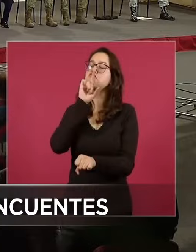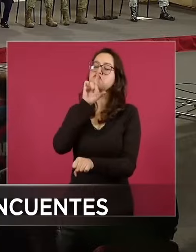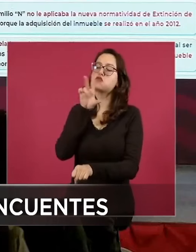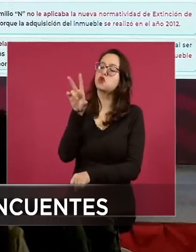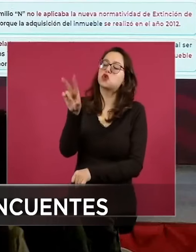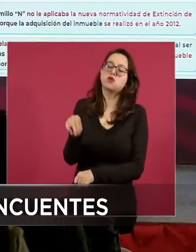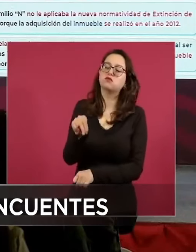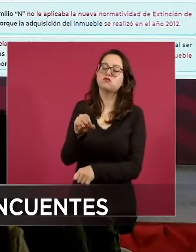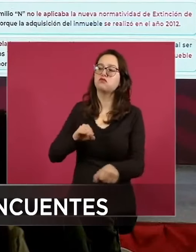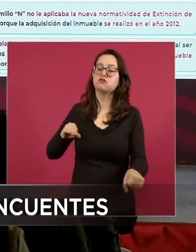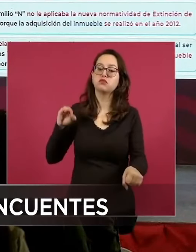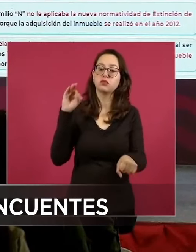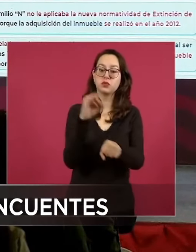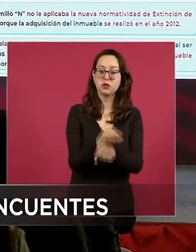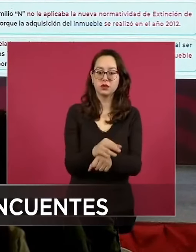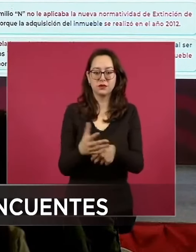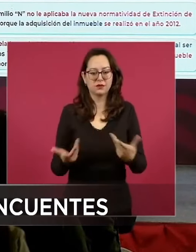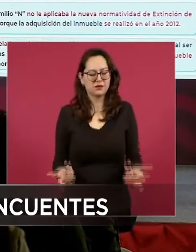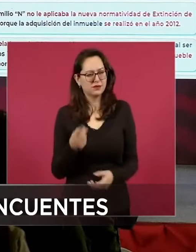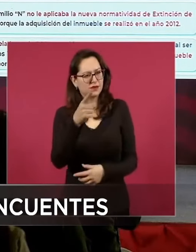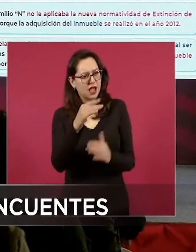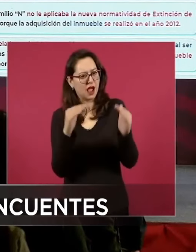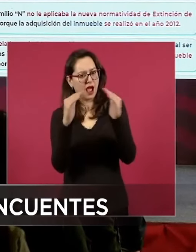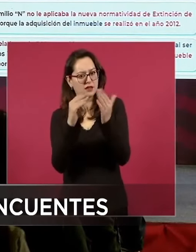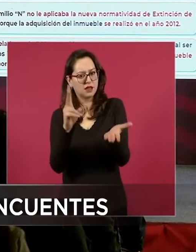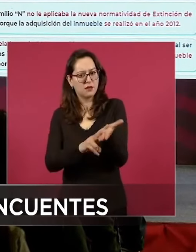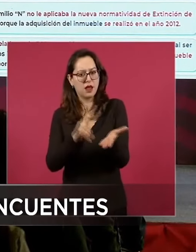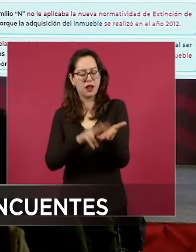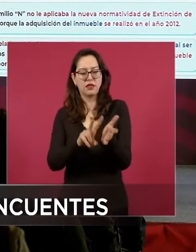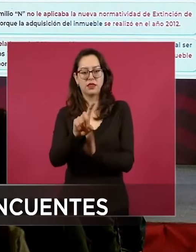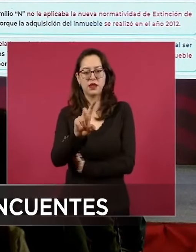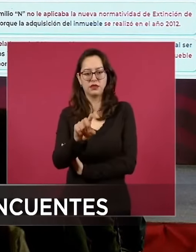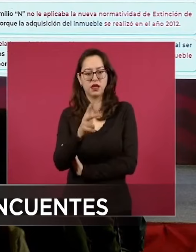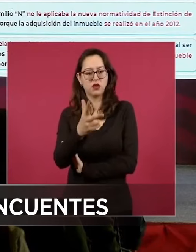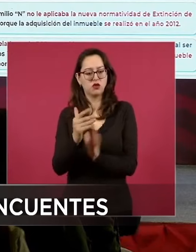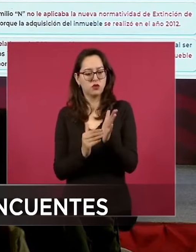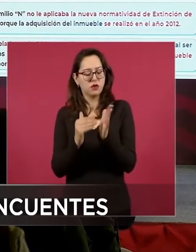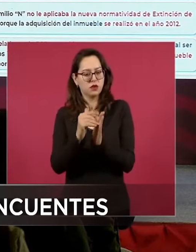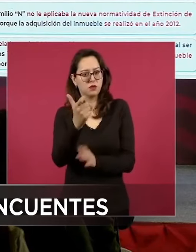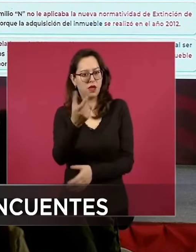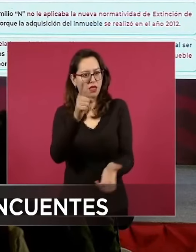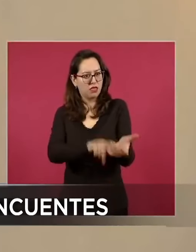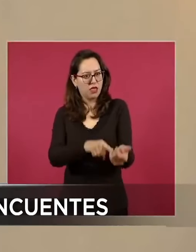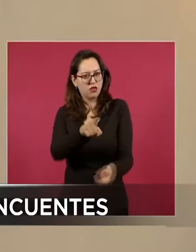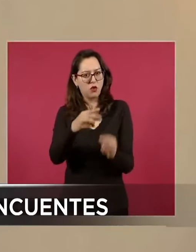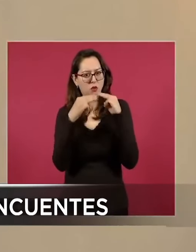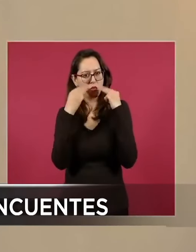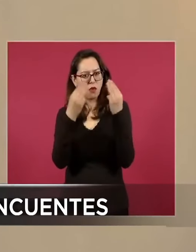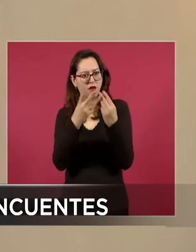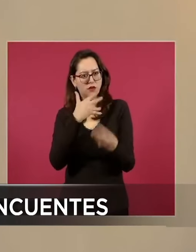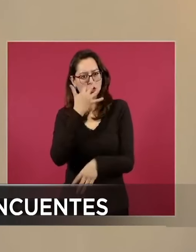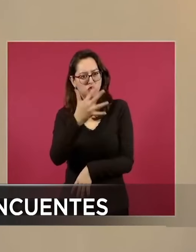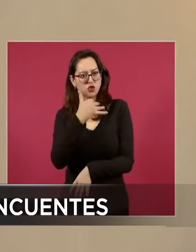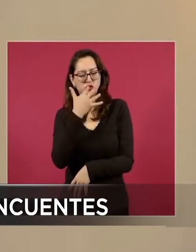El subsecretario de Seguridad Pública, Luis Rodríguez Bucio, exhibió a tres jueces que con sus fallos favorecieron a presuntos delincuentes en casos como el